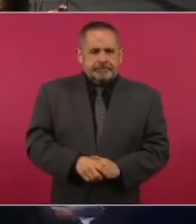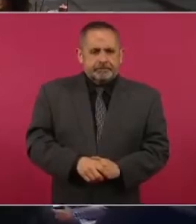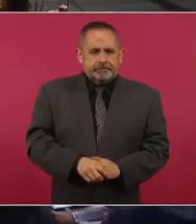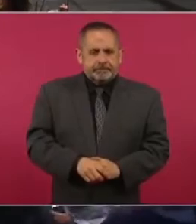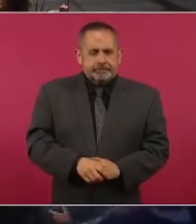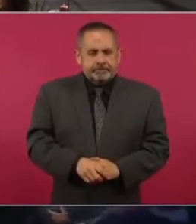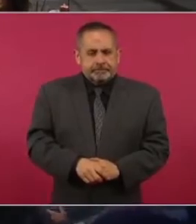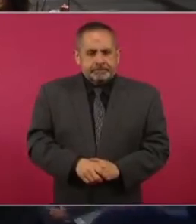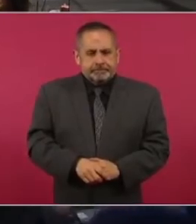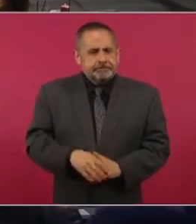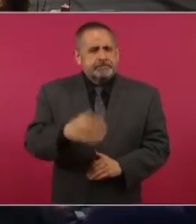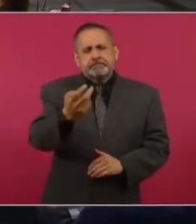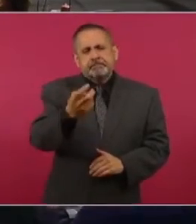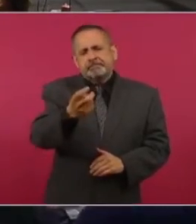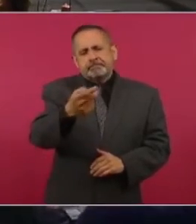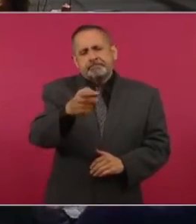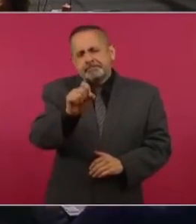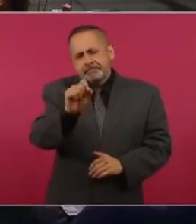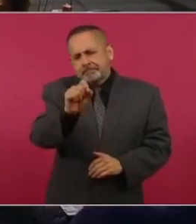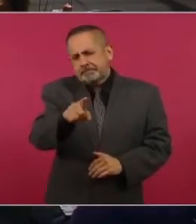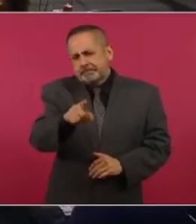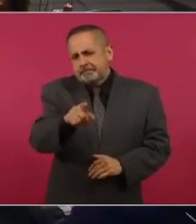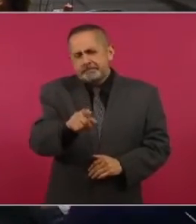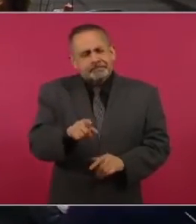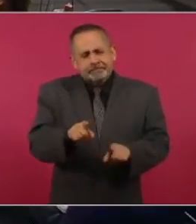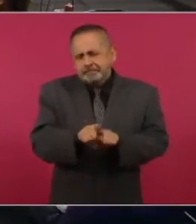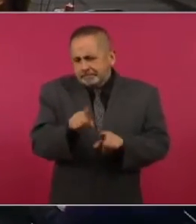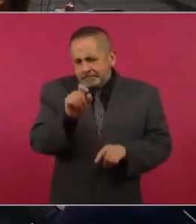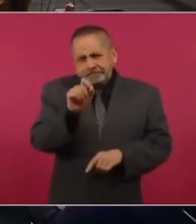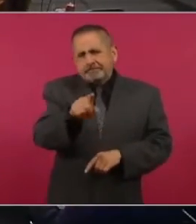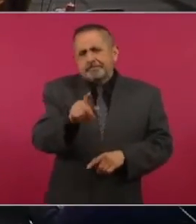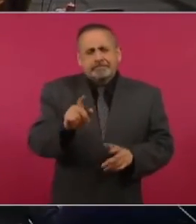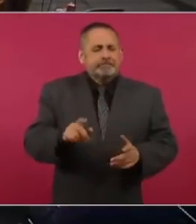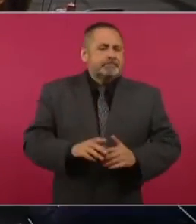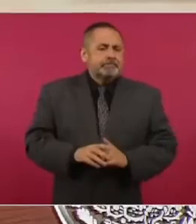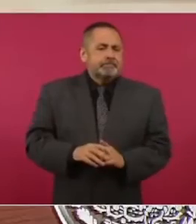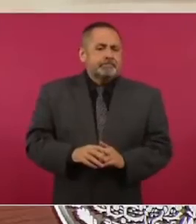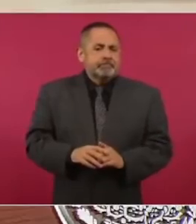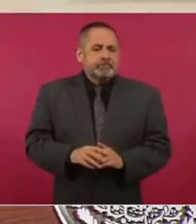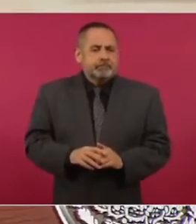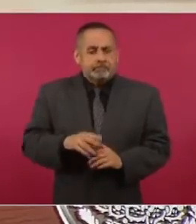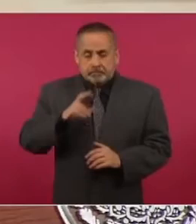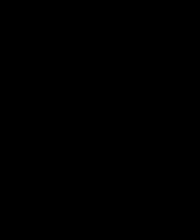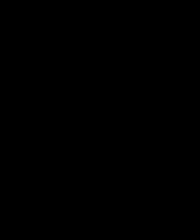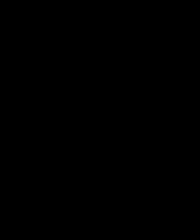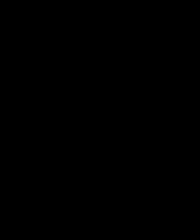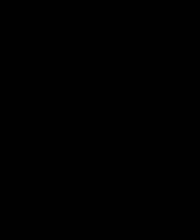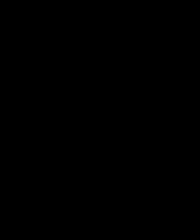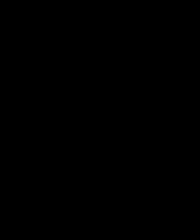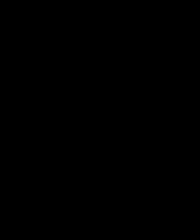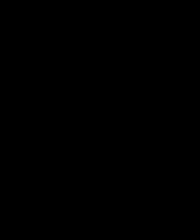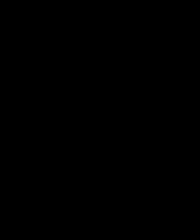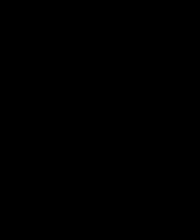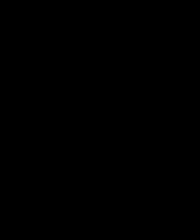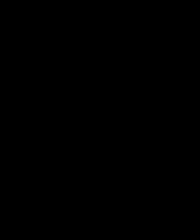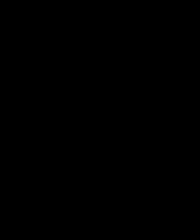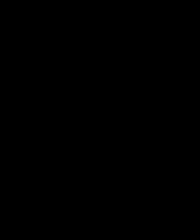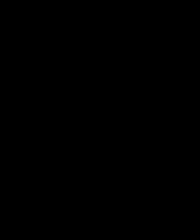Pues es lo mismo, es que lo mejor era lo que yo proponía,